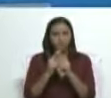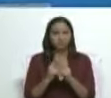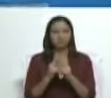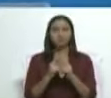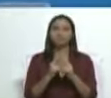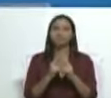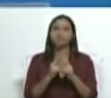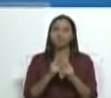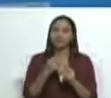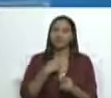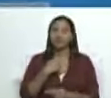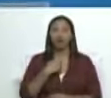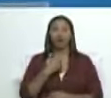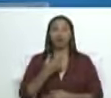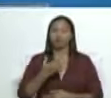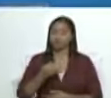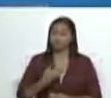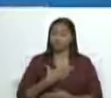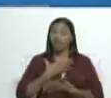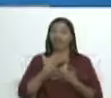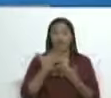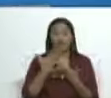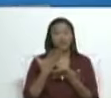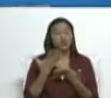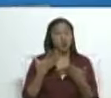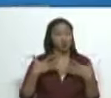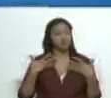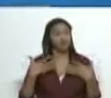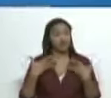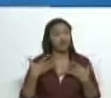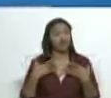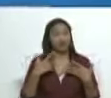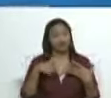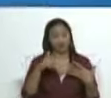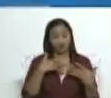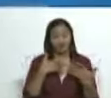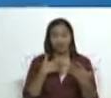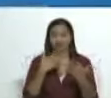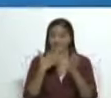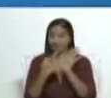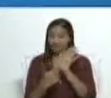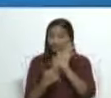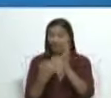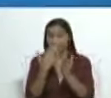un privilegio estar frente a ustedes el día de hoy, haciendo